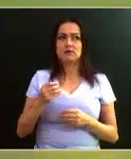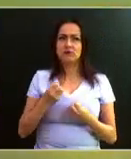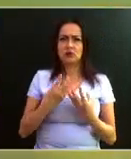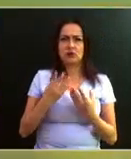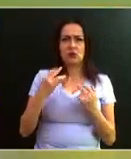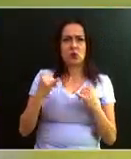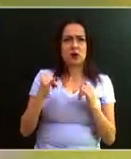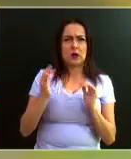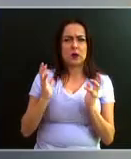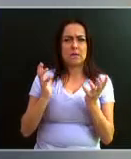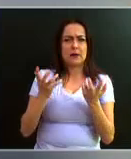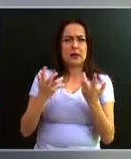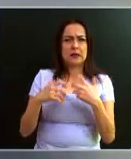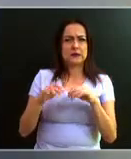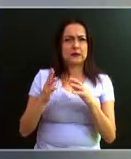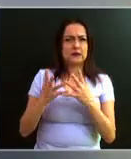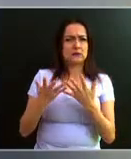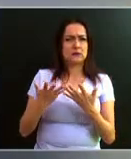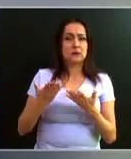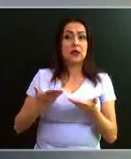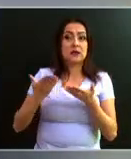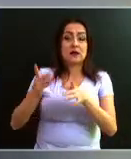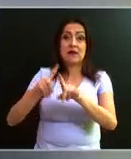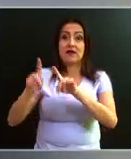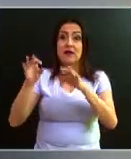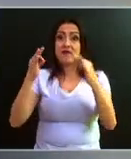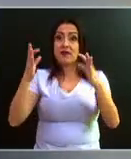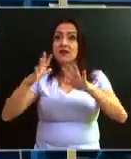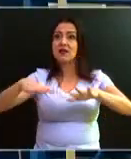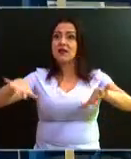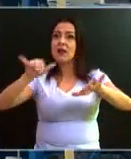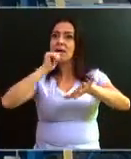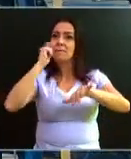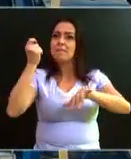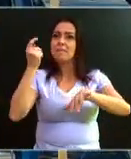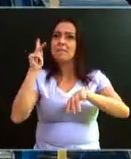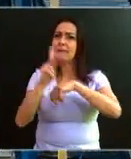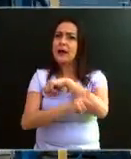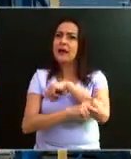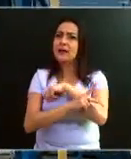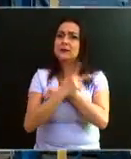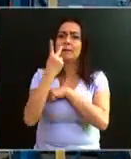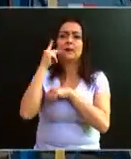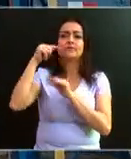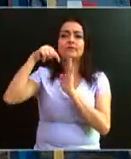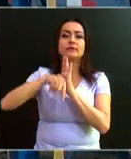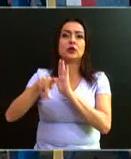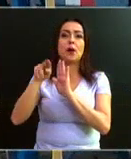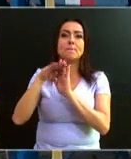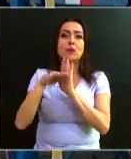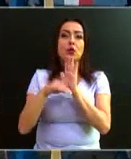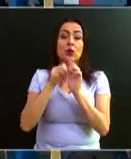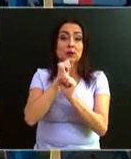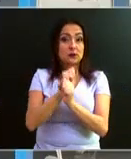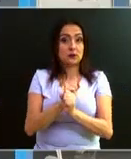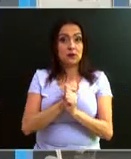a los juegos mecánicos que se llevan a distintas ferias del país a verse con lupa en sus protocolos de